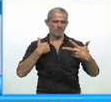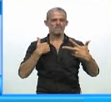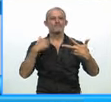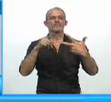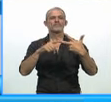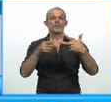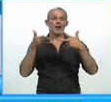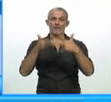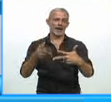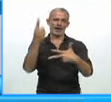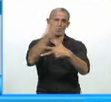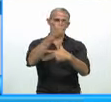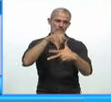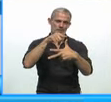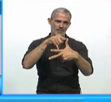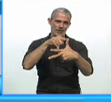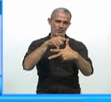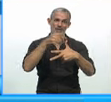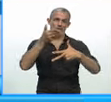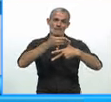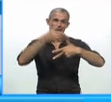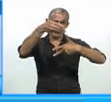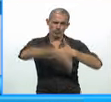Que me hunda el barco.